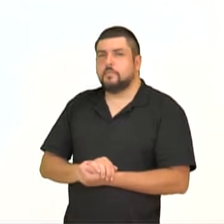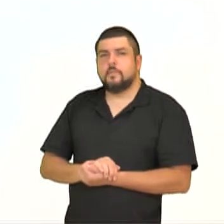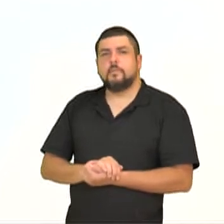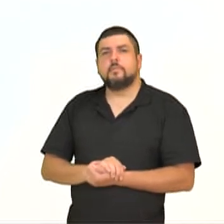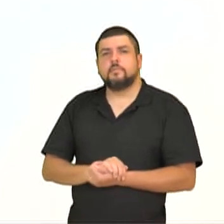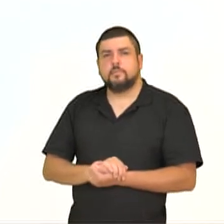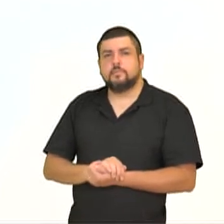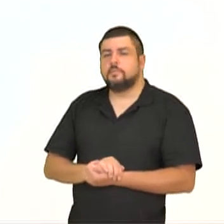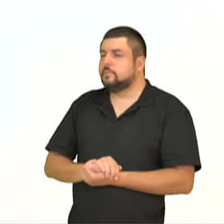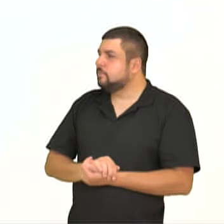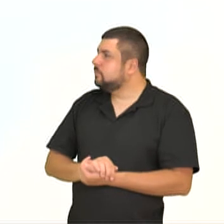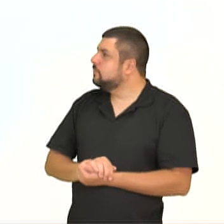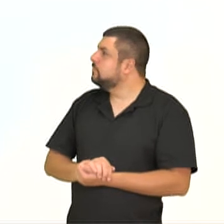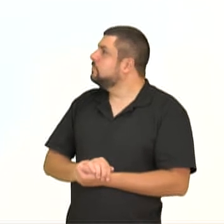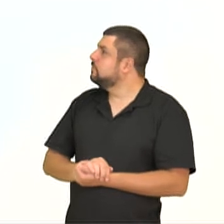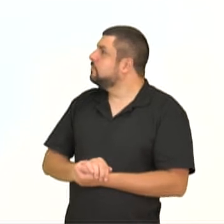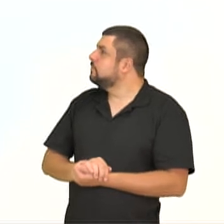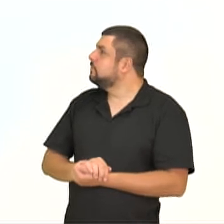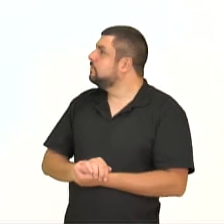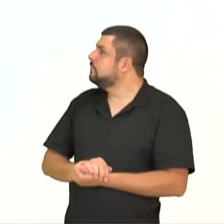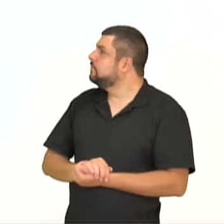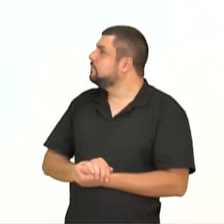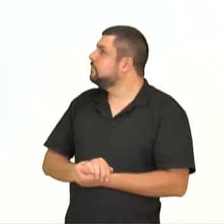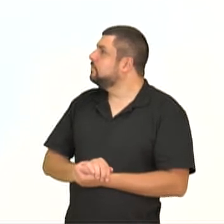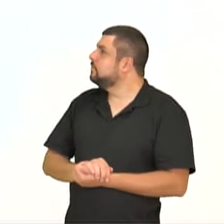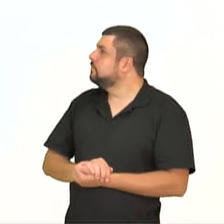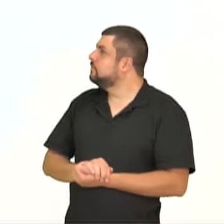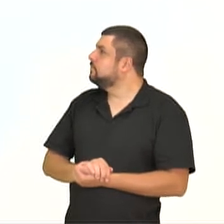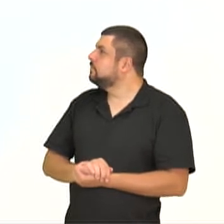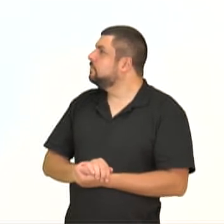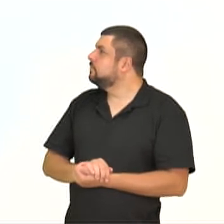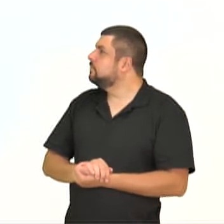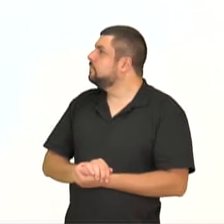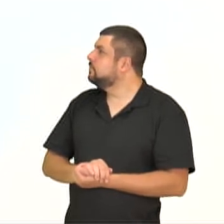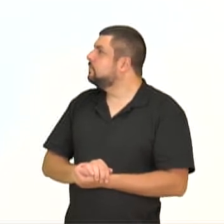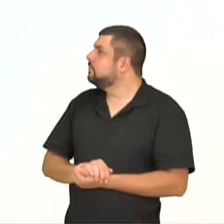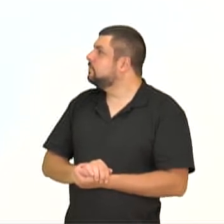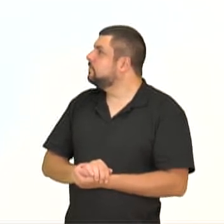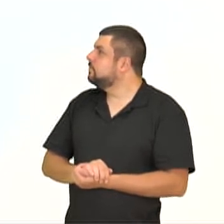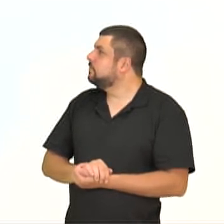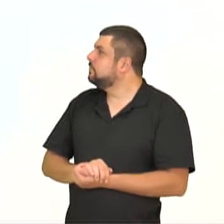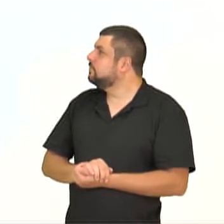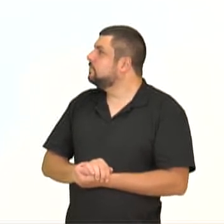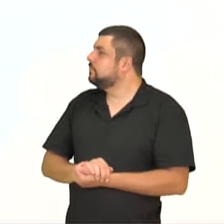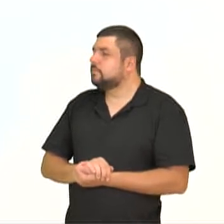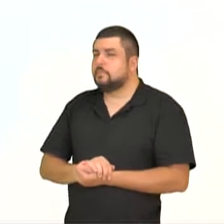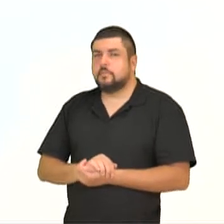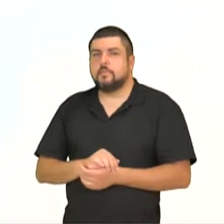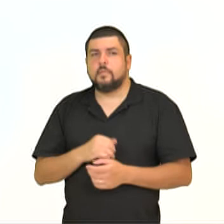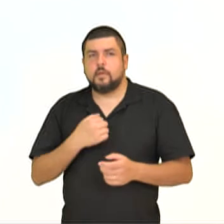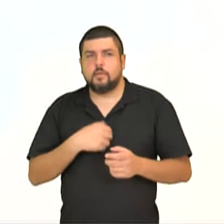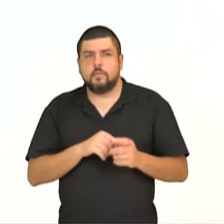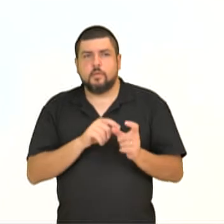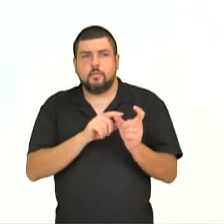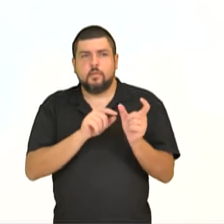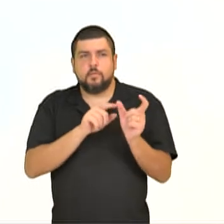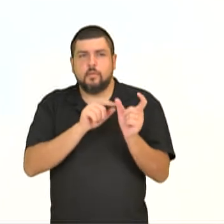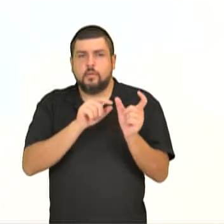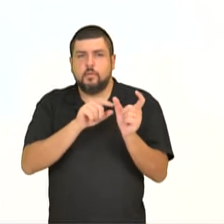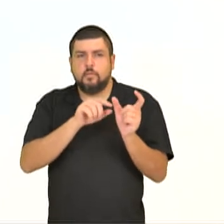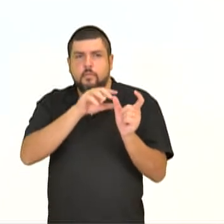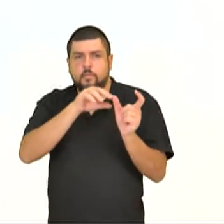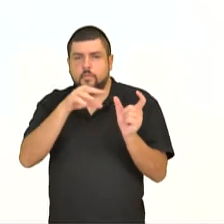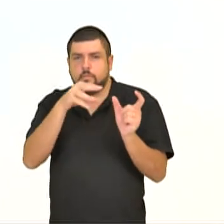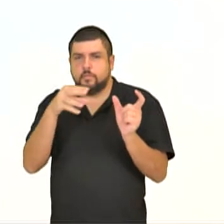valdría, venir, vendría, decir, diría, hacer, haría. Y ahí nos tenemos aquí la terminación. Ia,